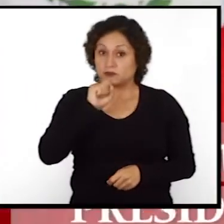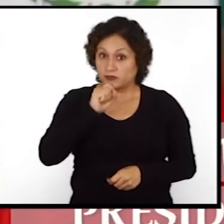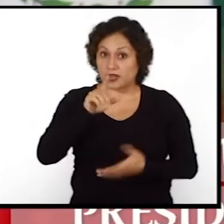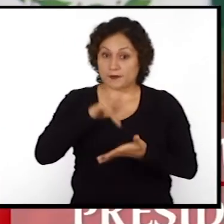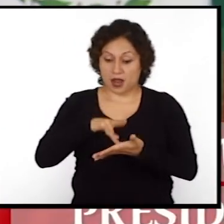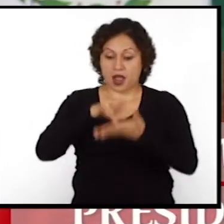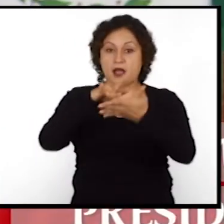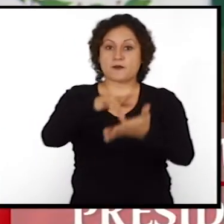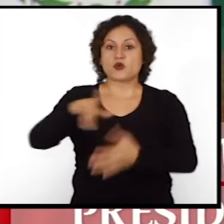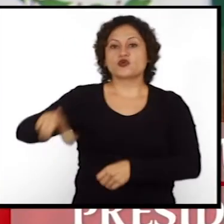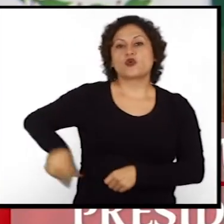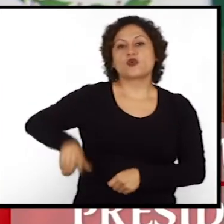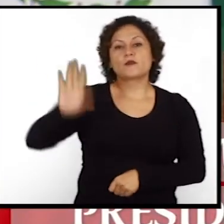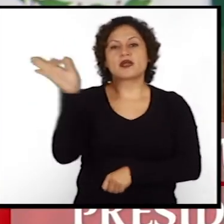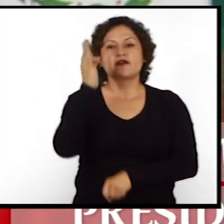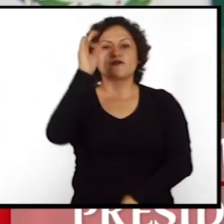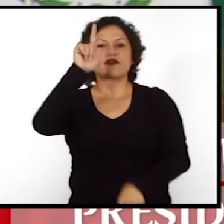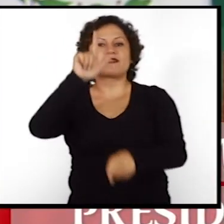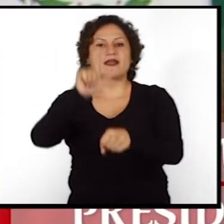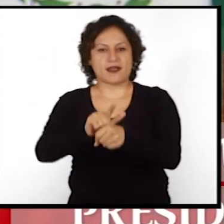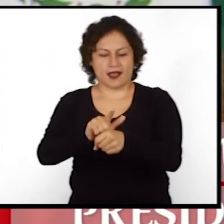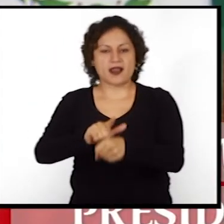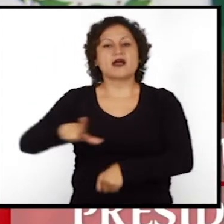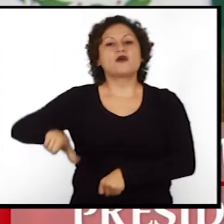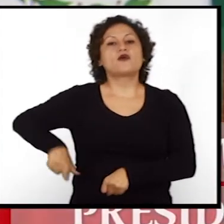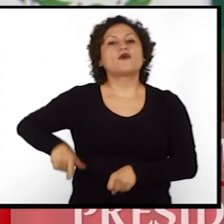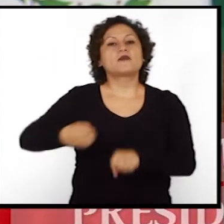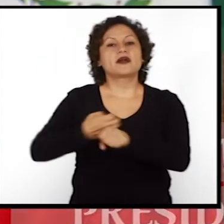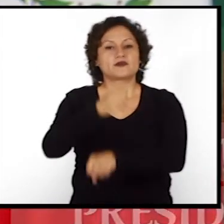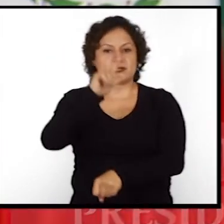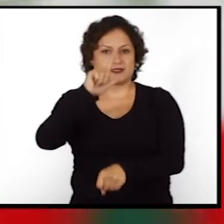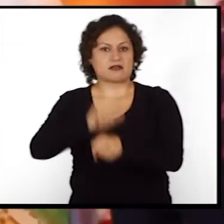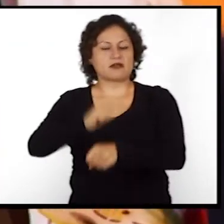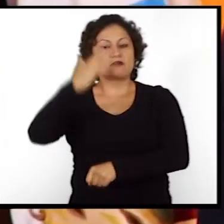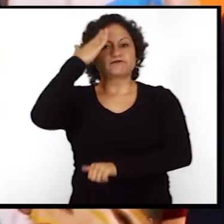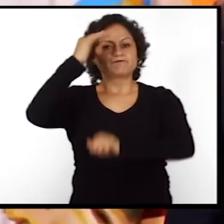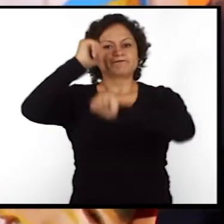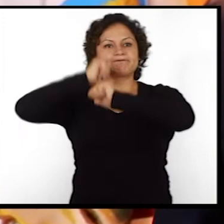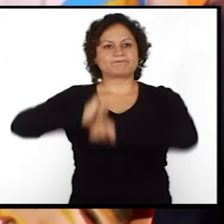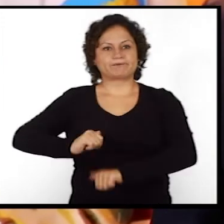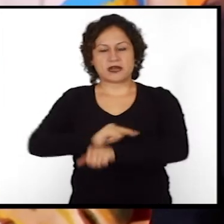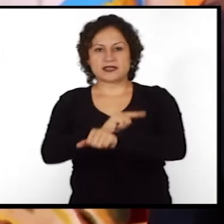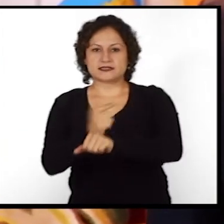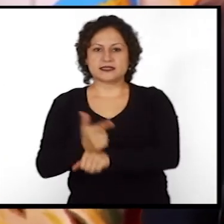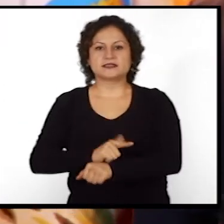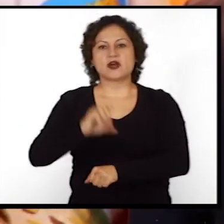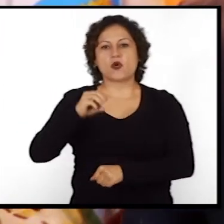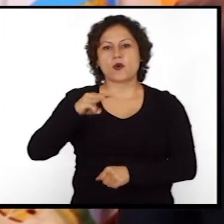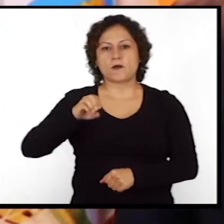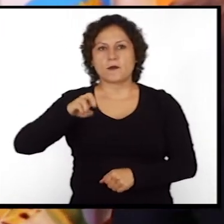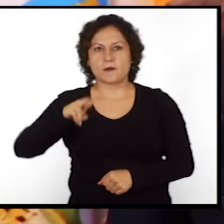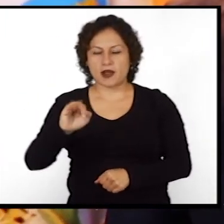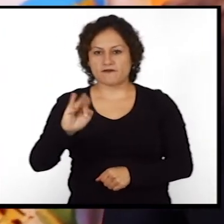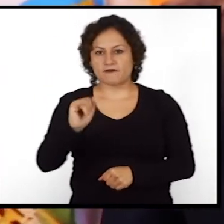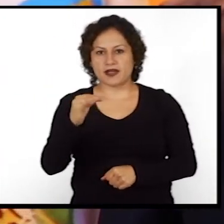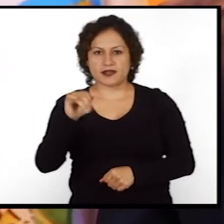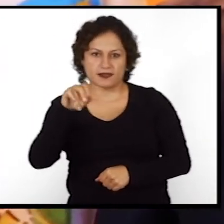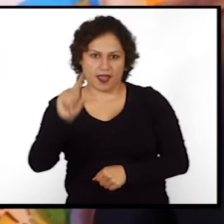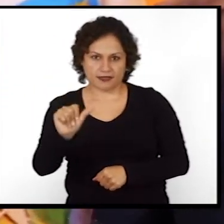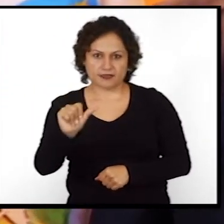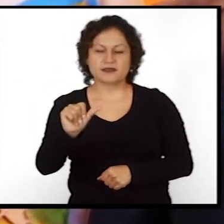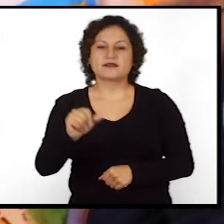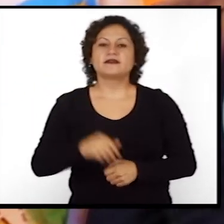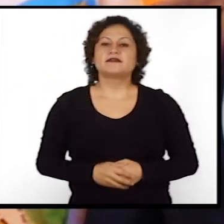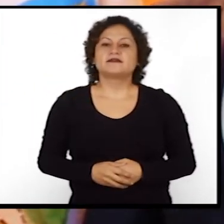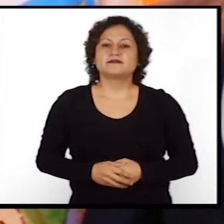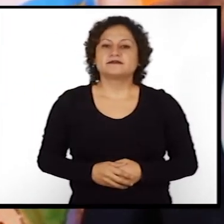Con ayuda y estrategia del gobierno federal, el gobierno del estado de Hidalgo, encabezado por nuestro líder, el licenciado Omar